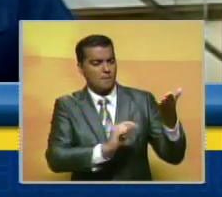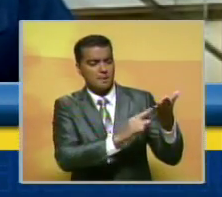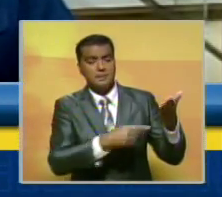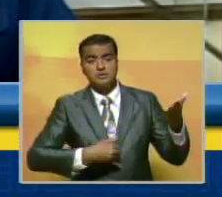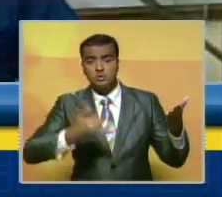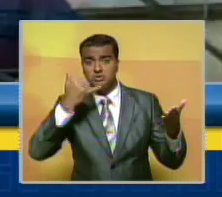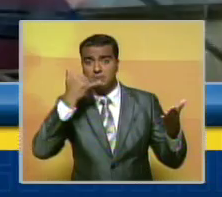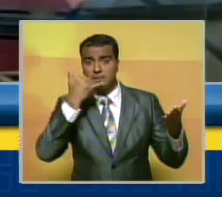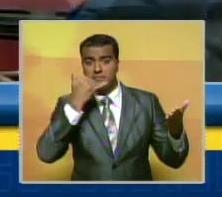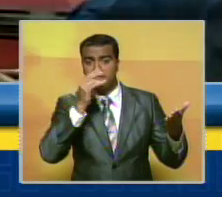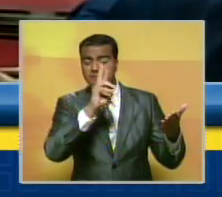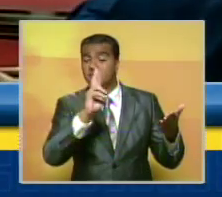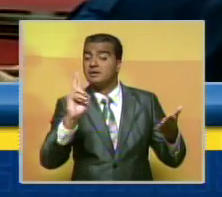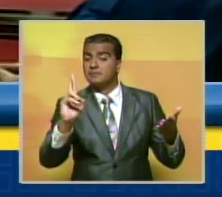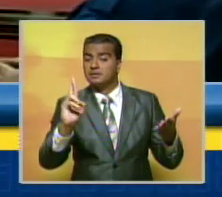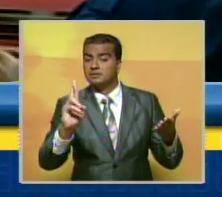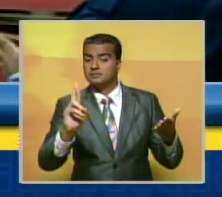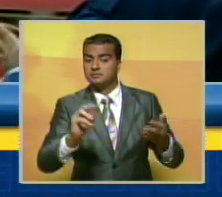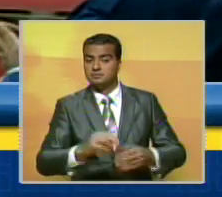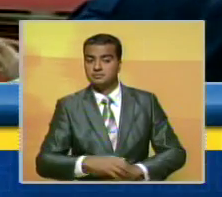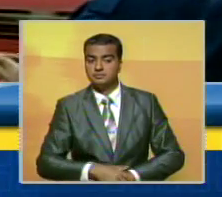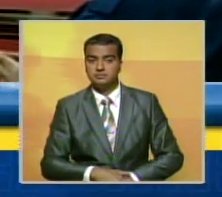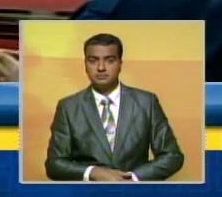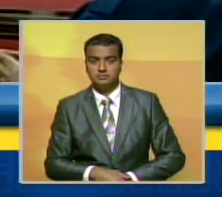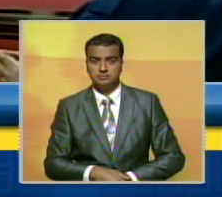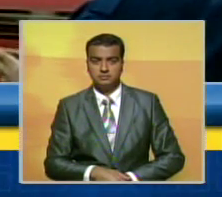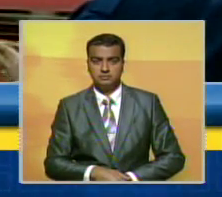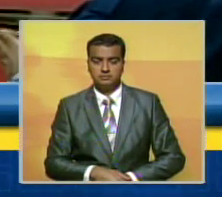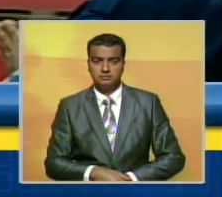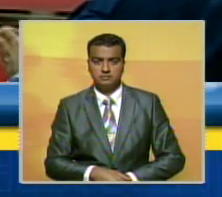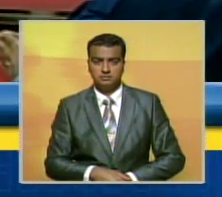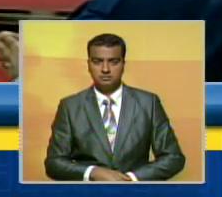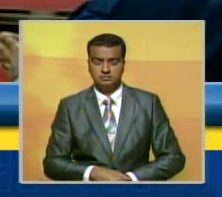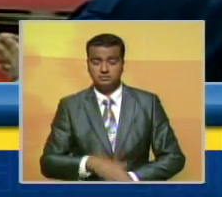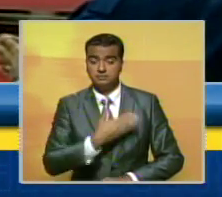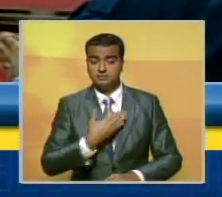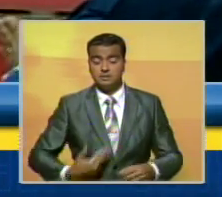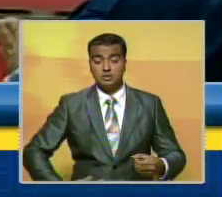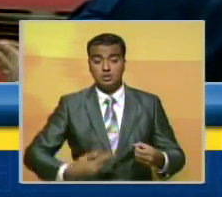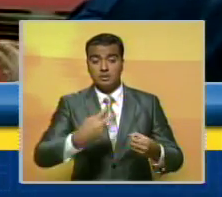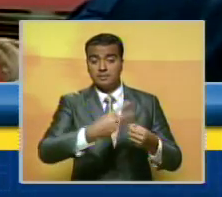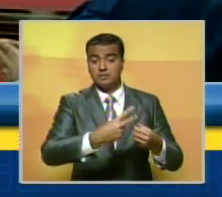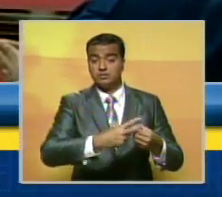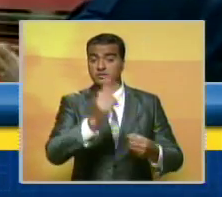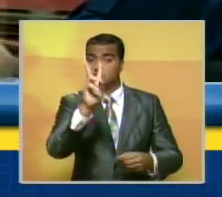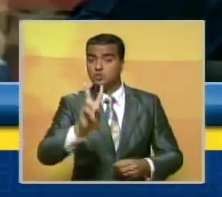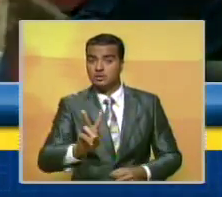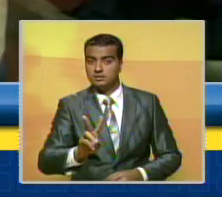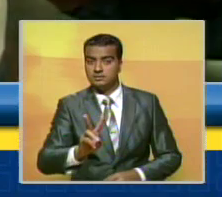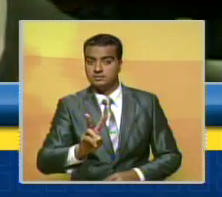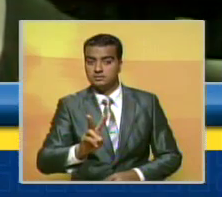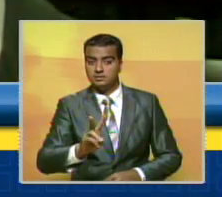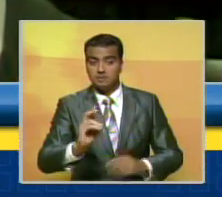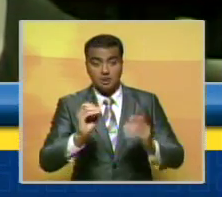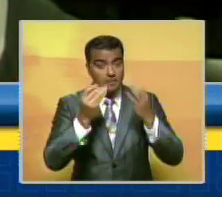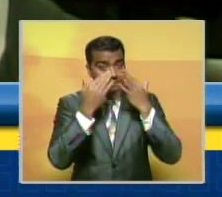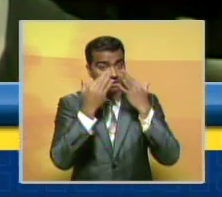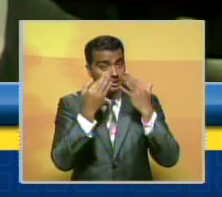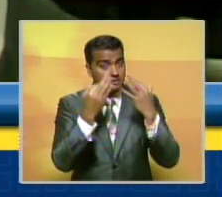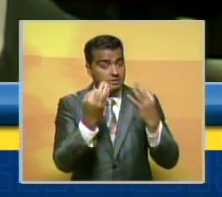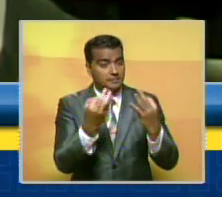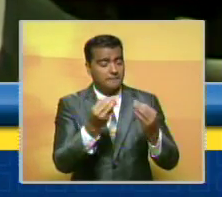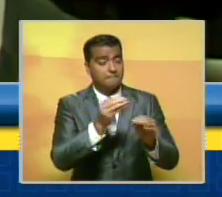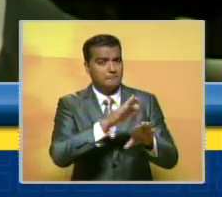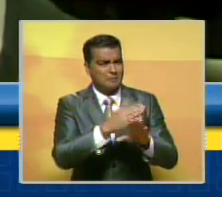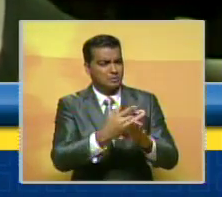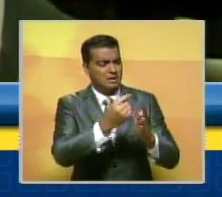a Rafael Ramírez Carreño, presidente de PDVSA, y lo ha alertado